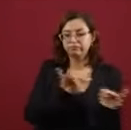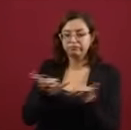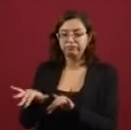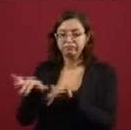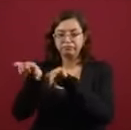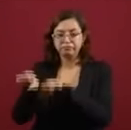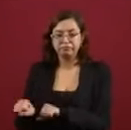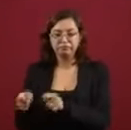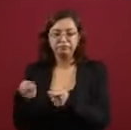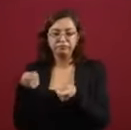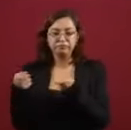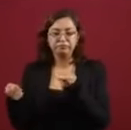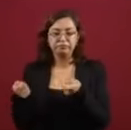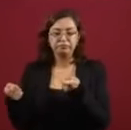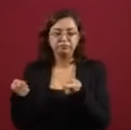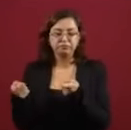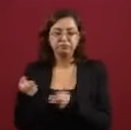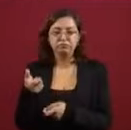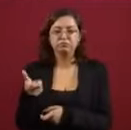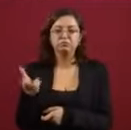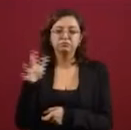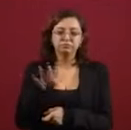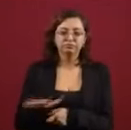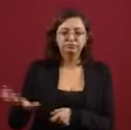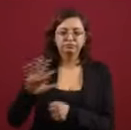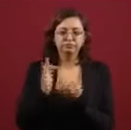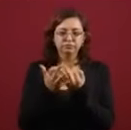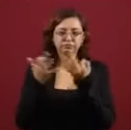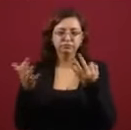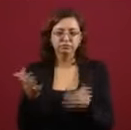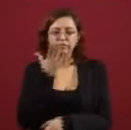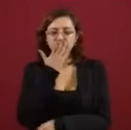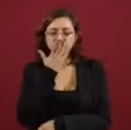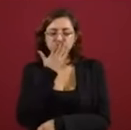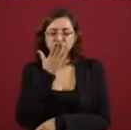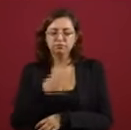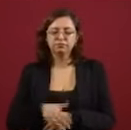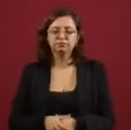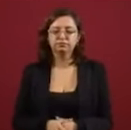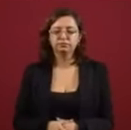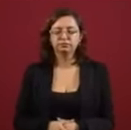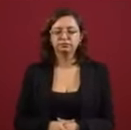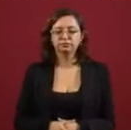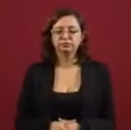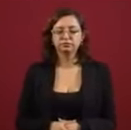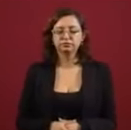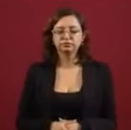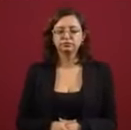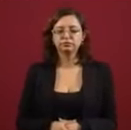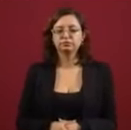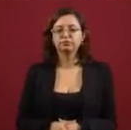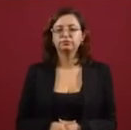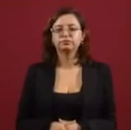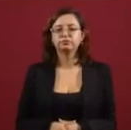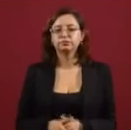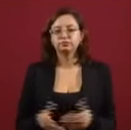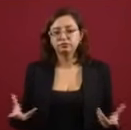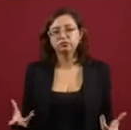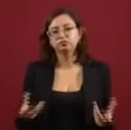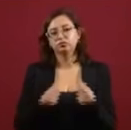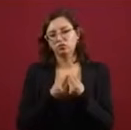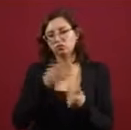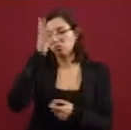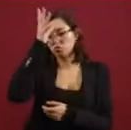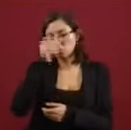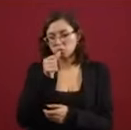de zonas territoriales del estado en de sonora en acuerdo con grupos